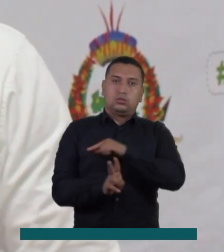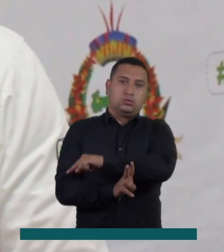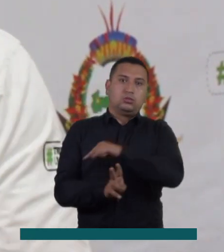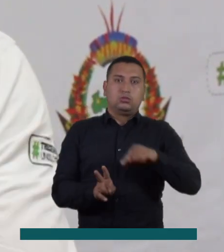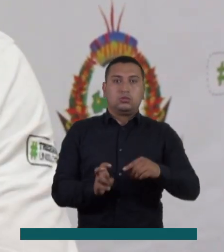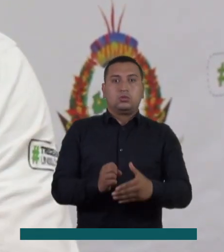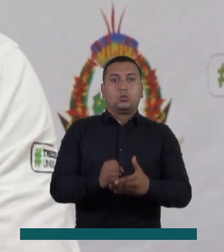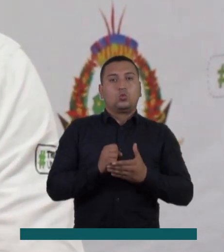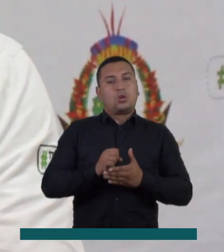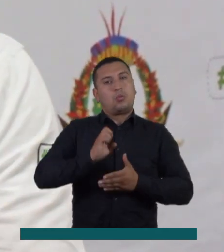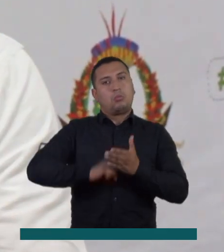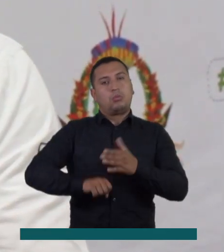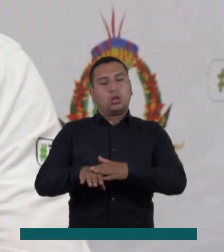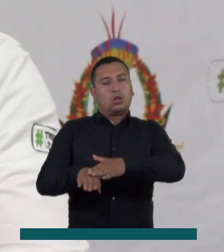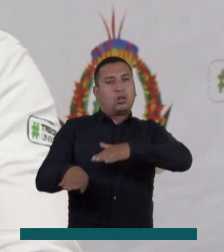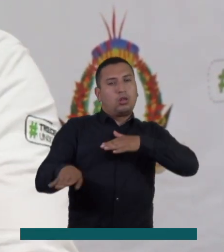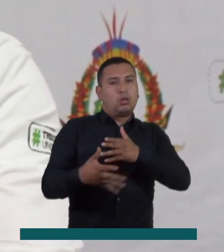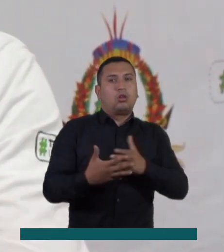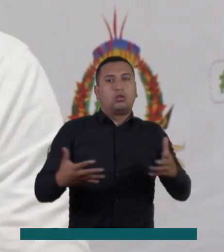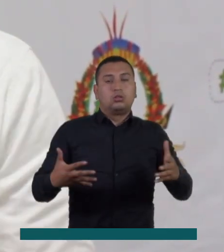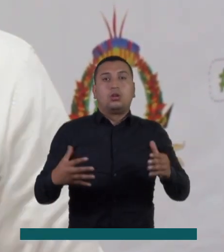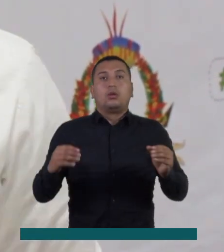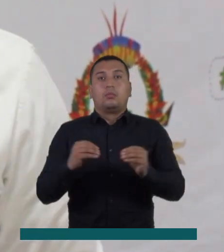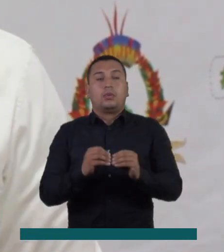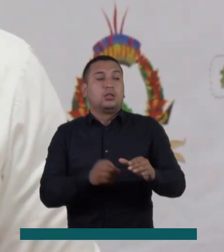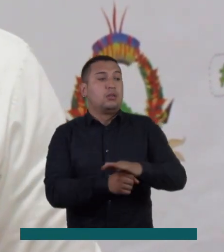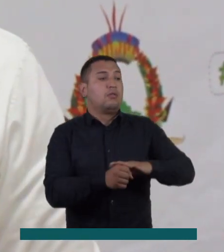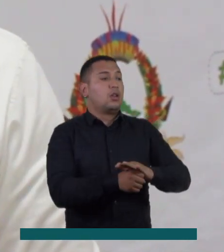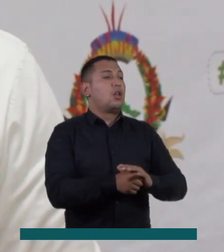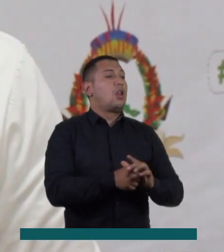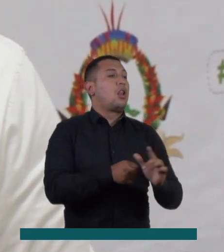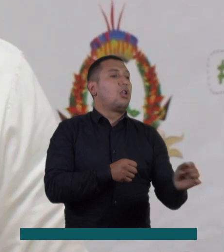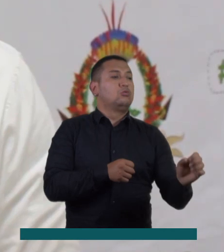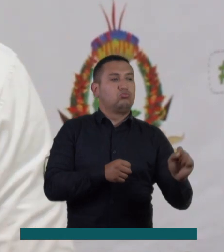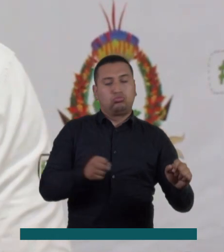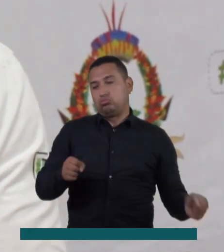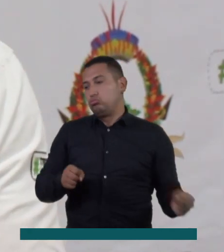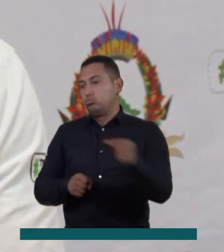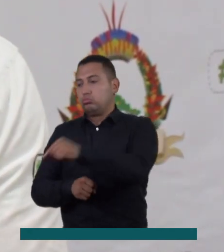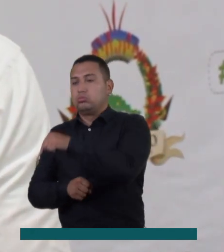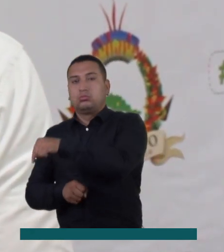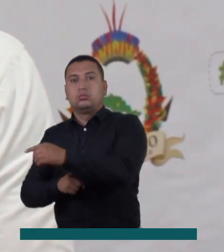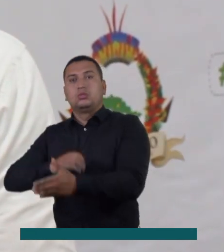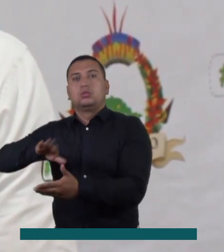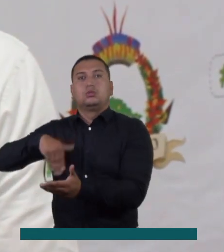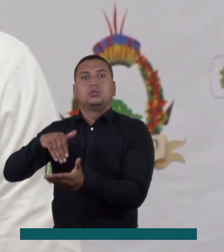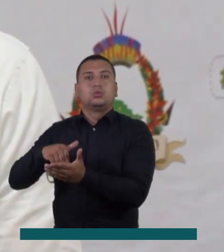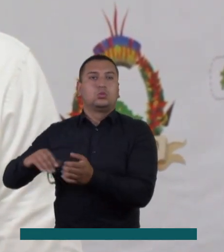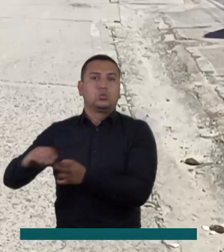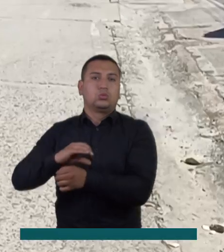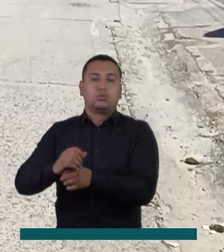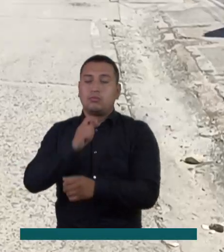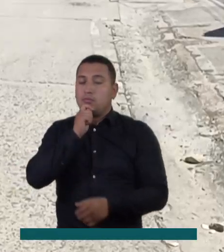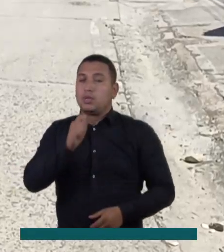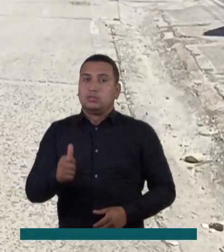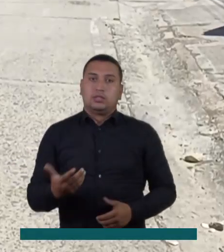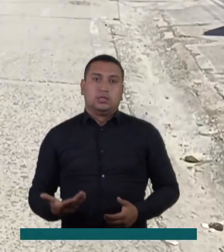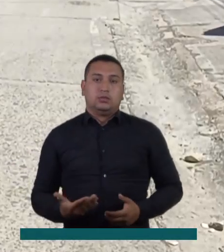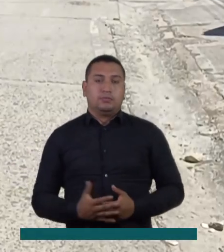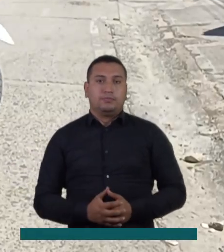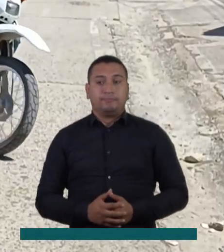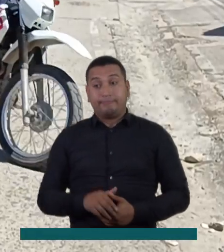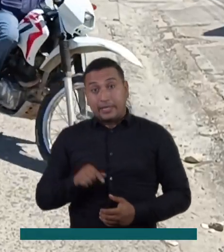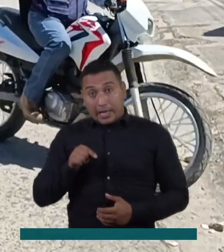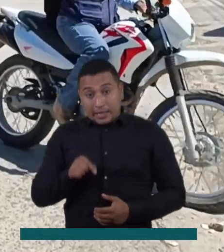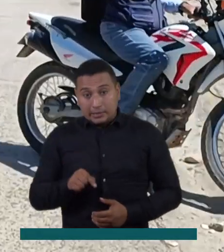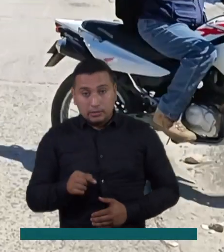descongestionar y a permitir que los barrios periféricos puedan llegar al centro de la ciudad con mucha más accesibilidad. Esta obra es de